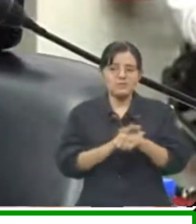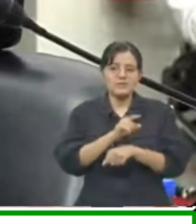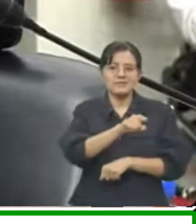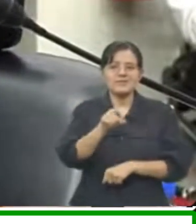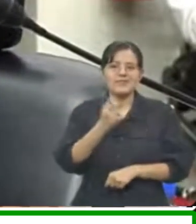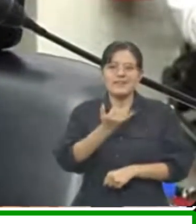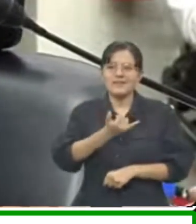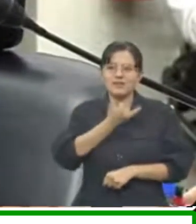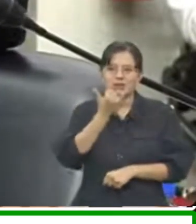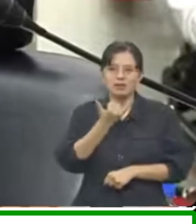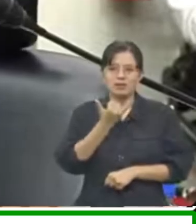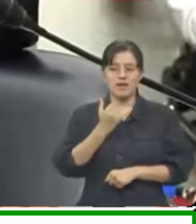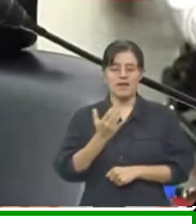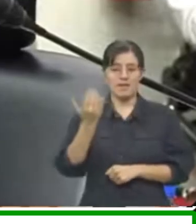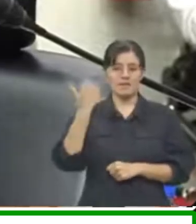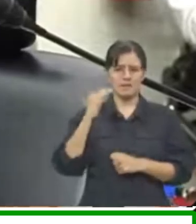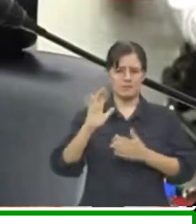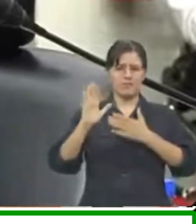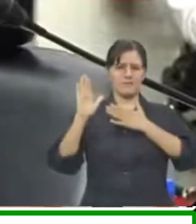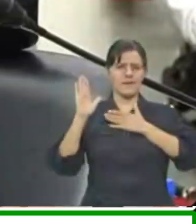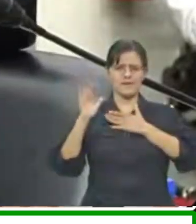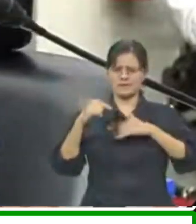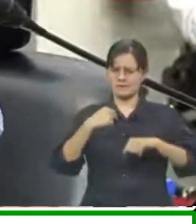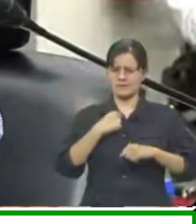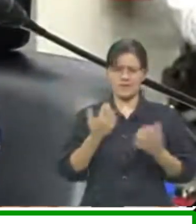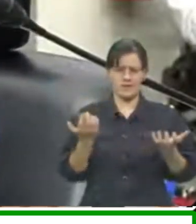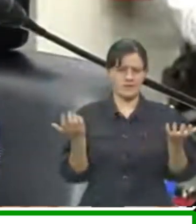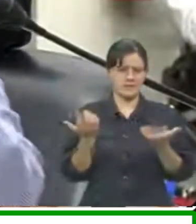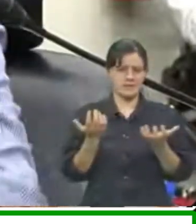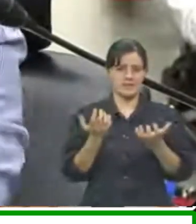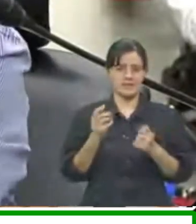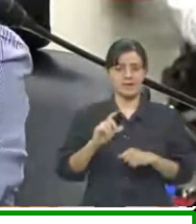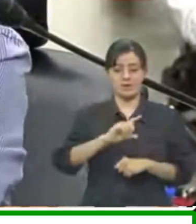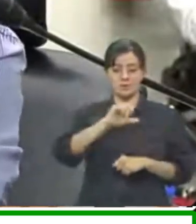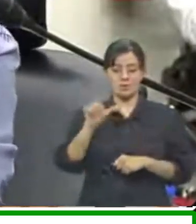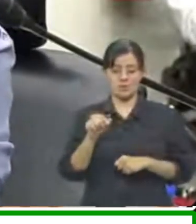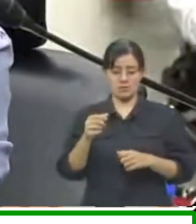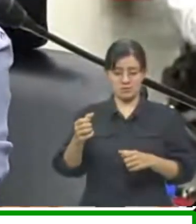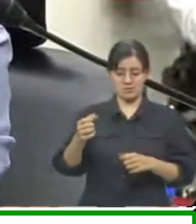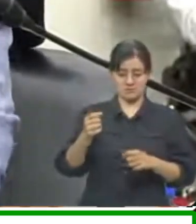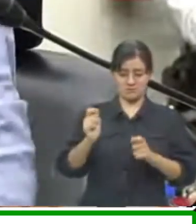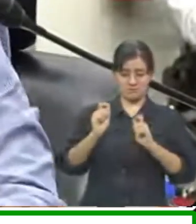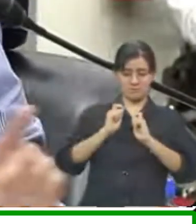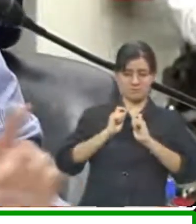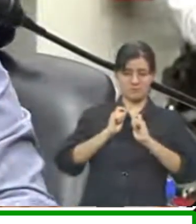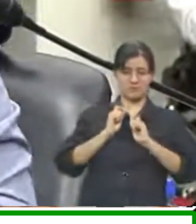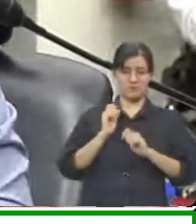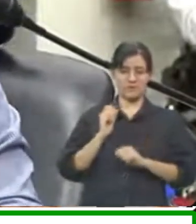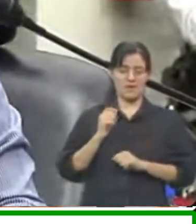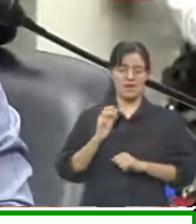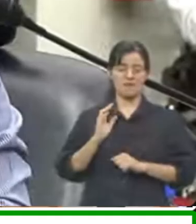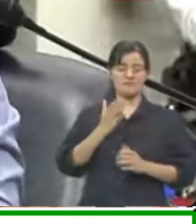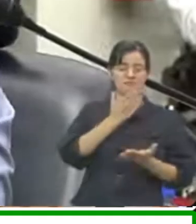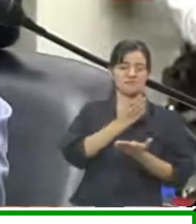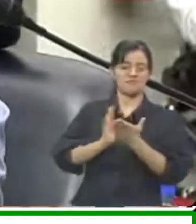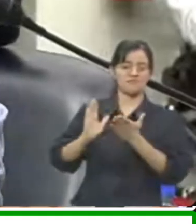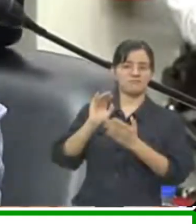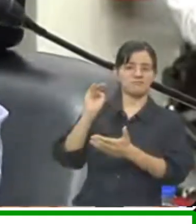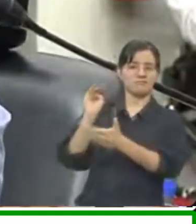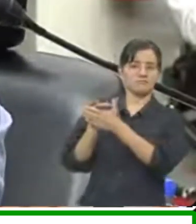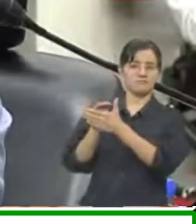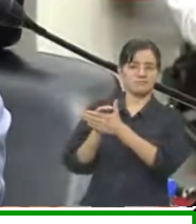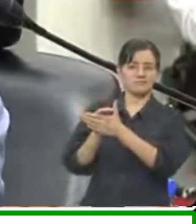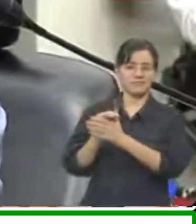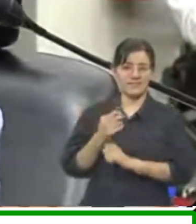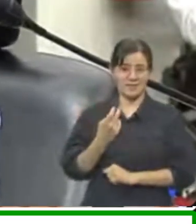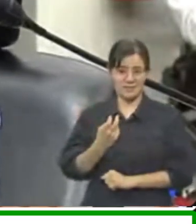Justamente engañar a la gente para acceder al poder solo por llegar al poder y luego olvidarse de ellos. Eso no lo vamos a hacer nosotros. Sí, vamos